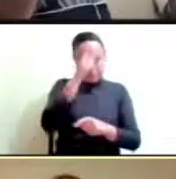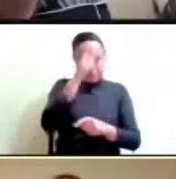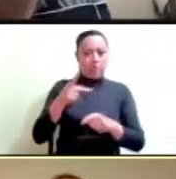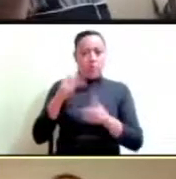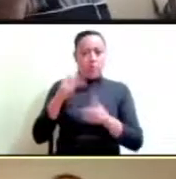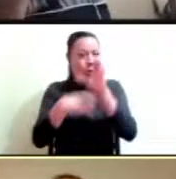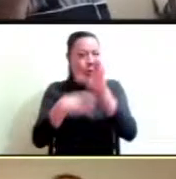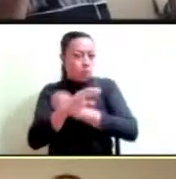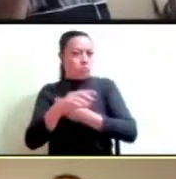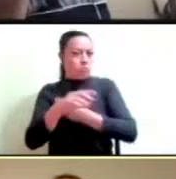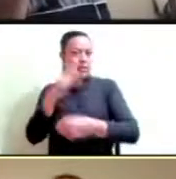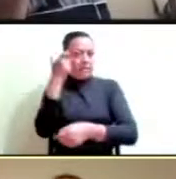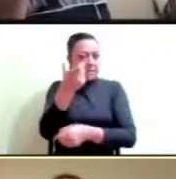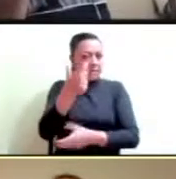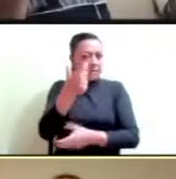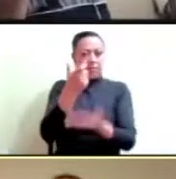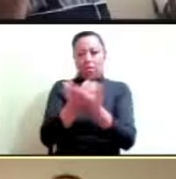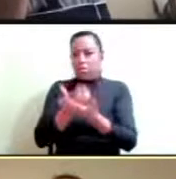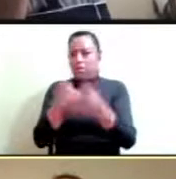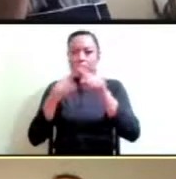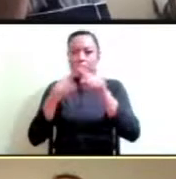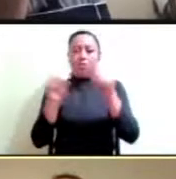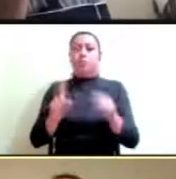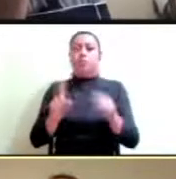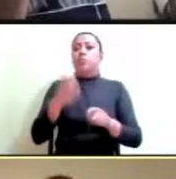y esto se da dentro de un vínculo de parentesco,